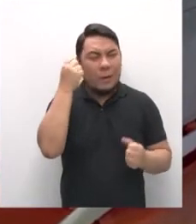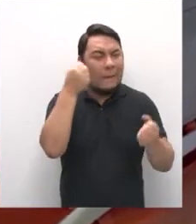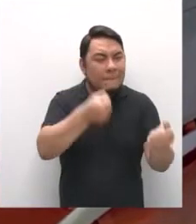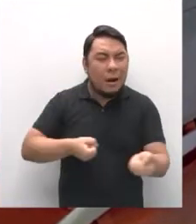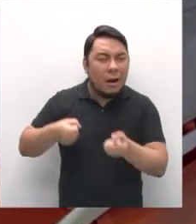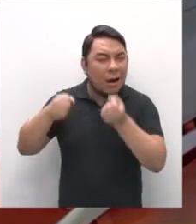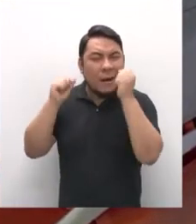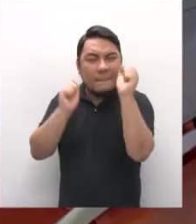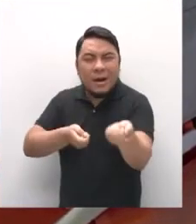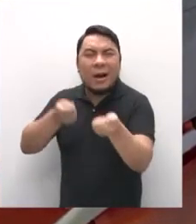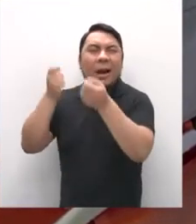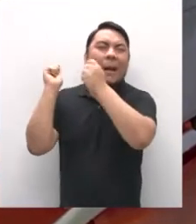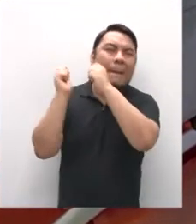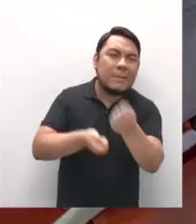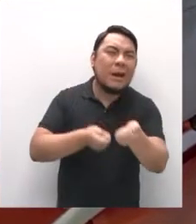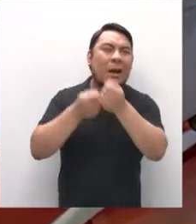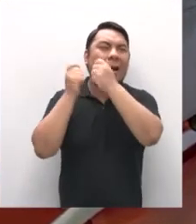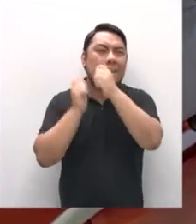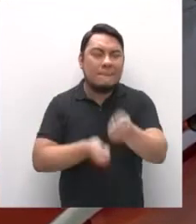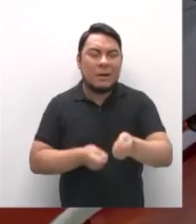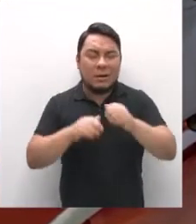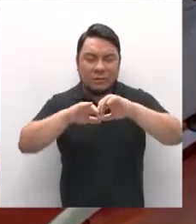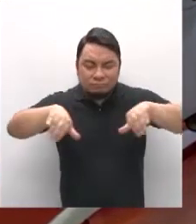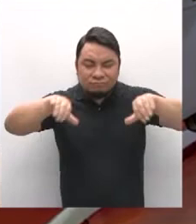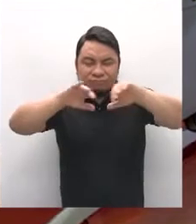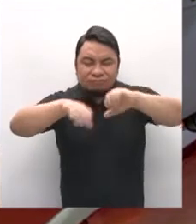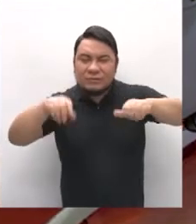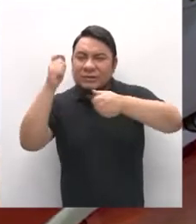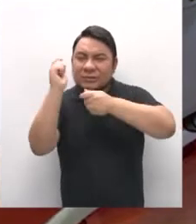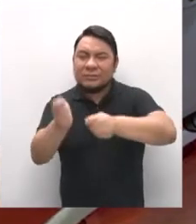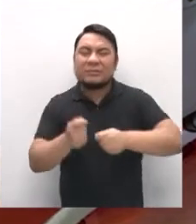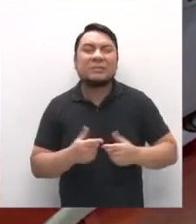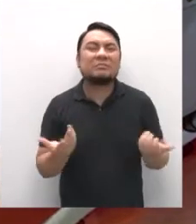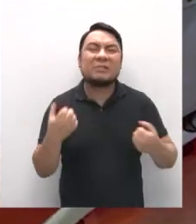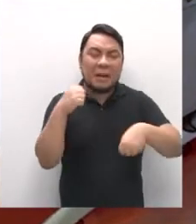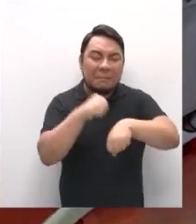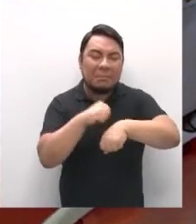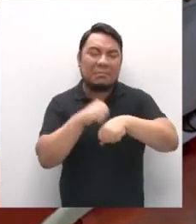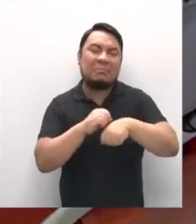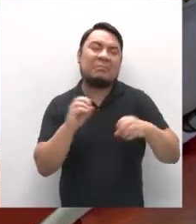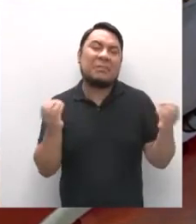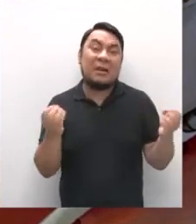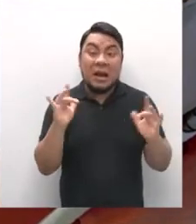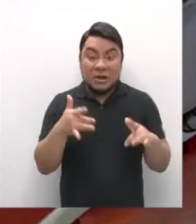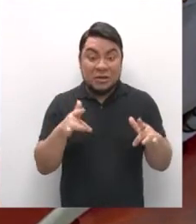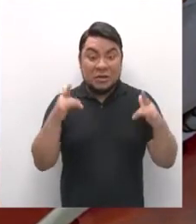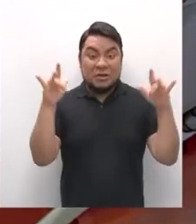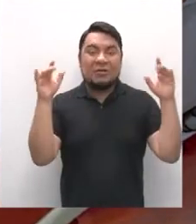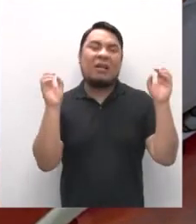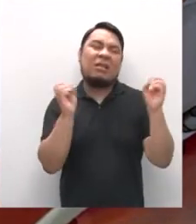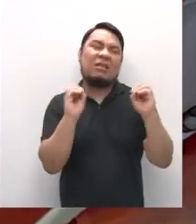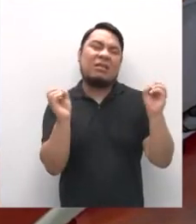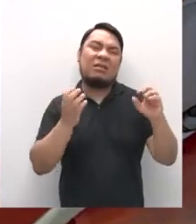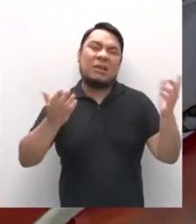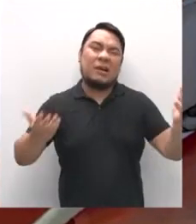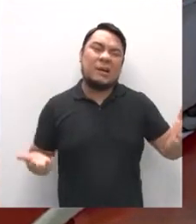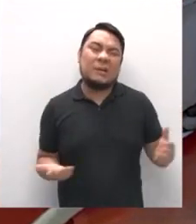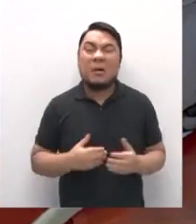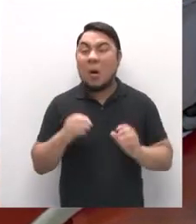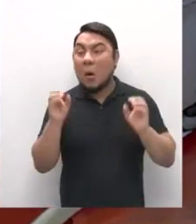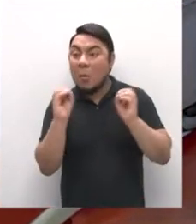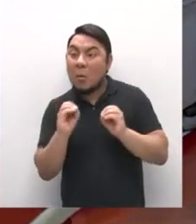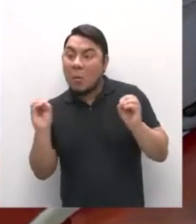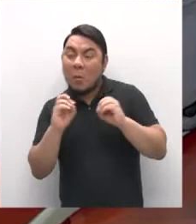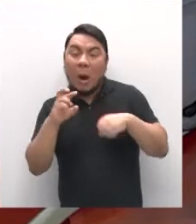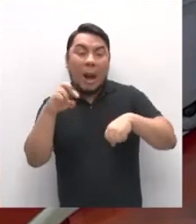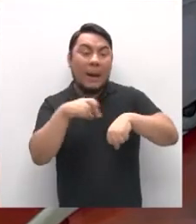Cavaban y cavaban, pero solo piedras encontraban. y del mineral nada, ni oro,